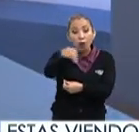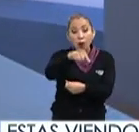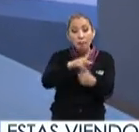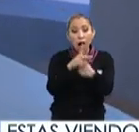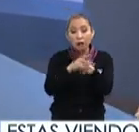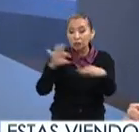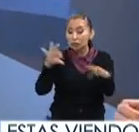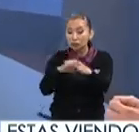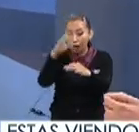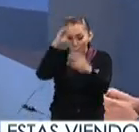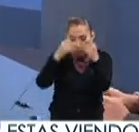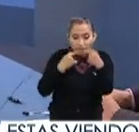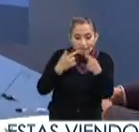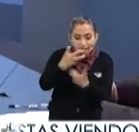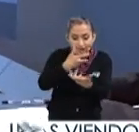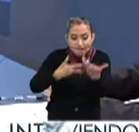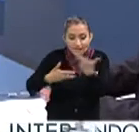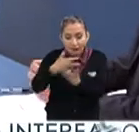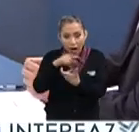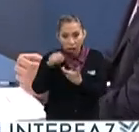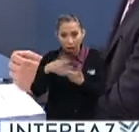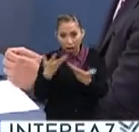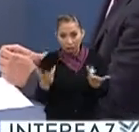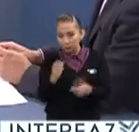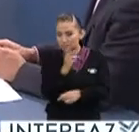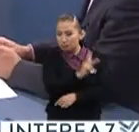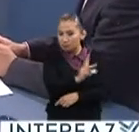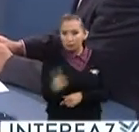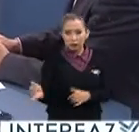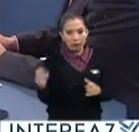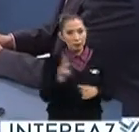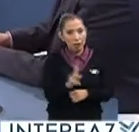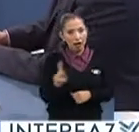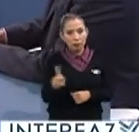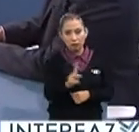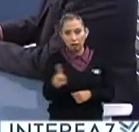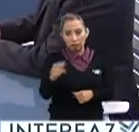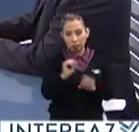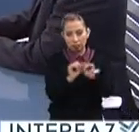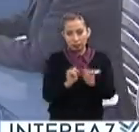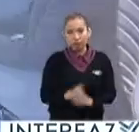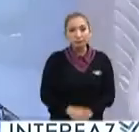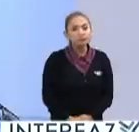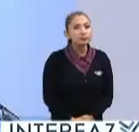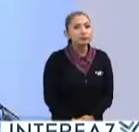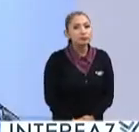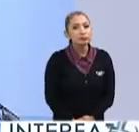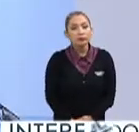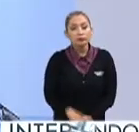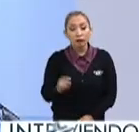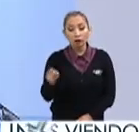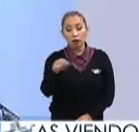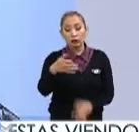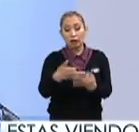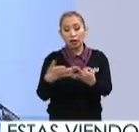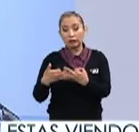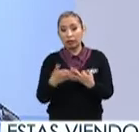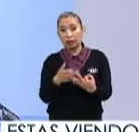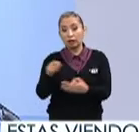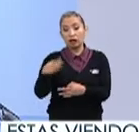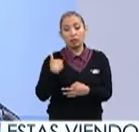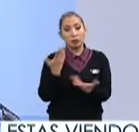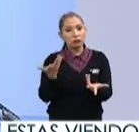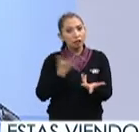Todos ellos se ponen de acuerdo y manejan más o menos el mismo estándar, ¿no? Son territorios obviamente que